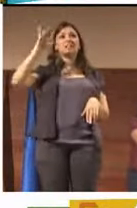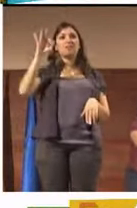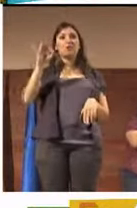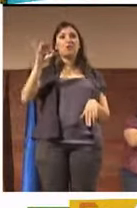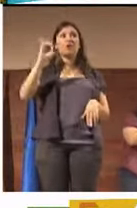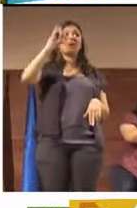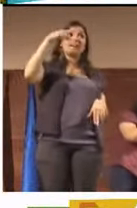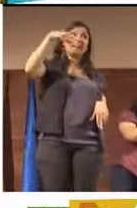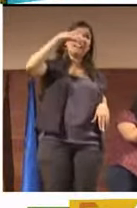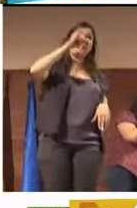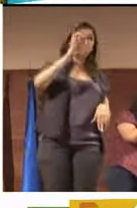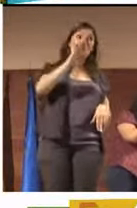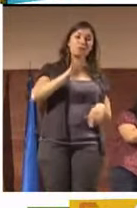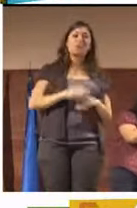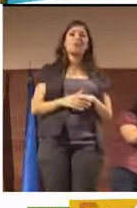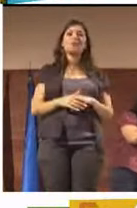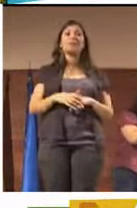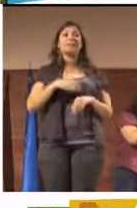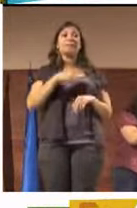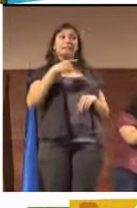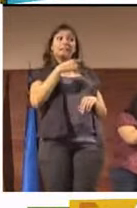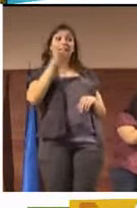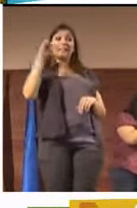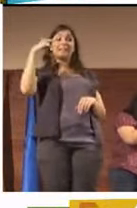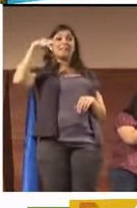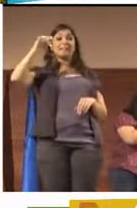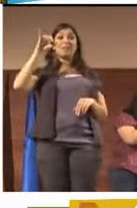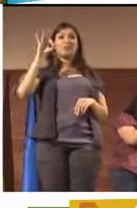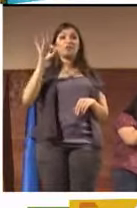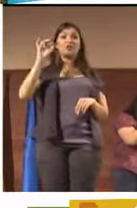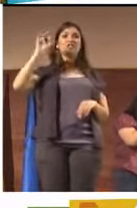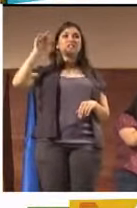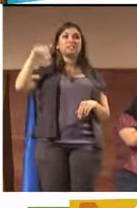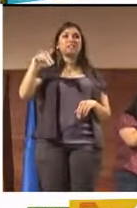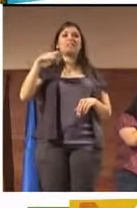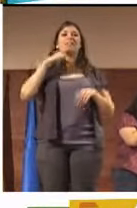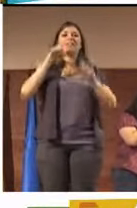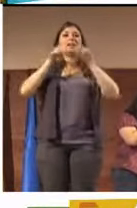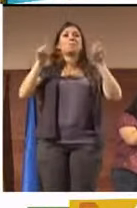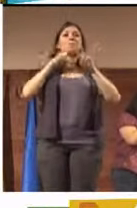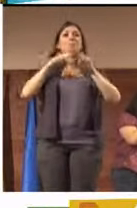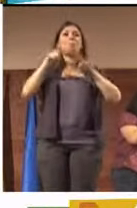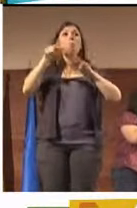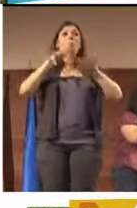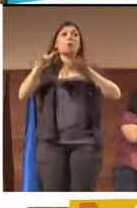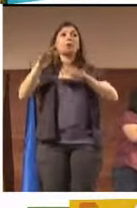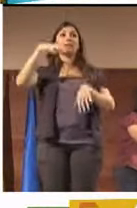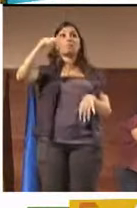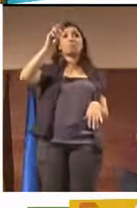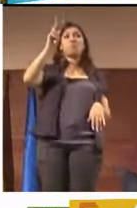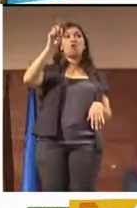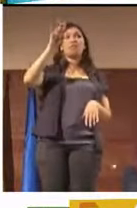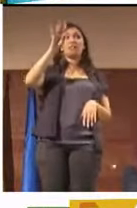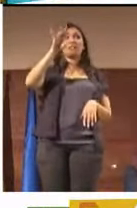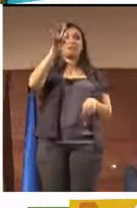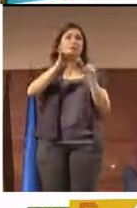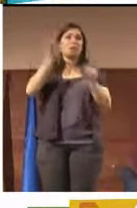Ignacio. Ignacio Asín, de la empresa Moverte Innovación Accesibilidad de La